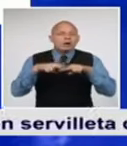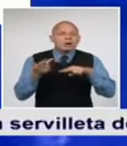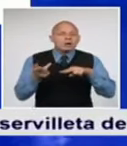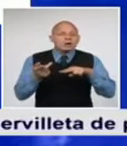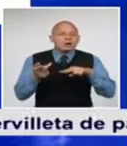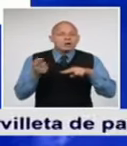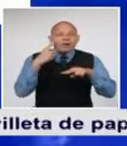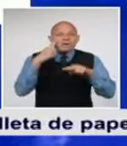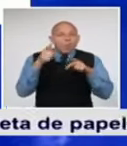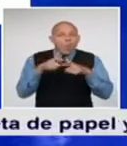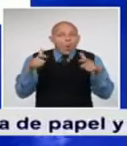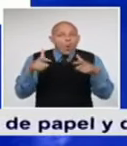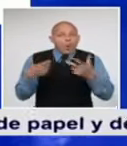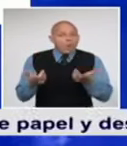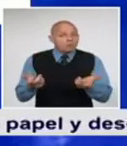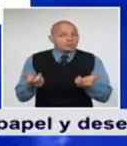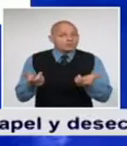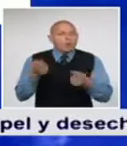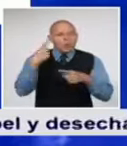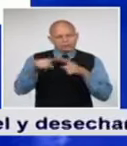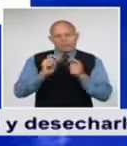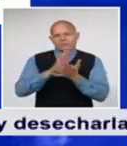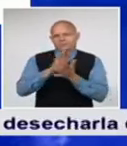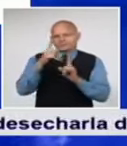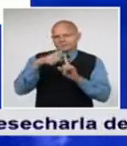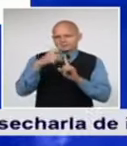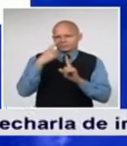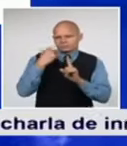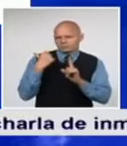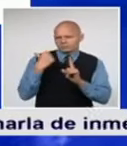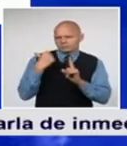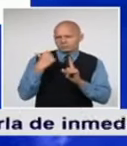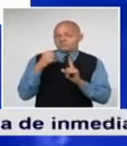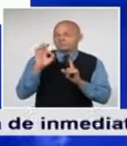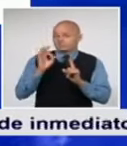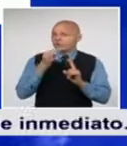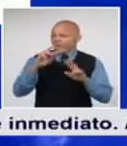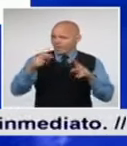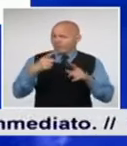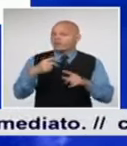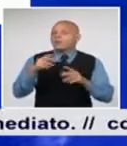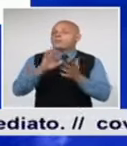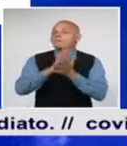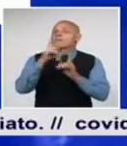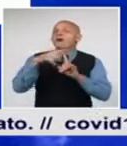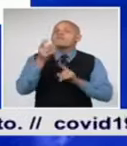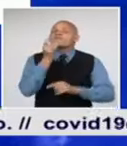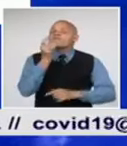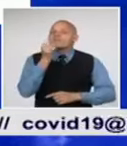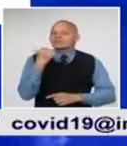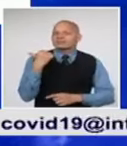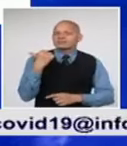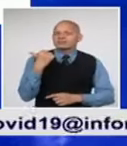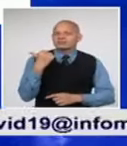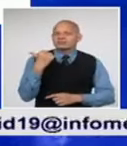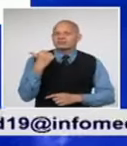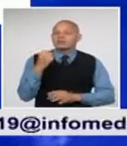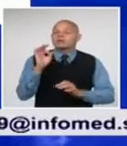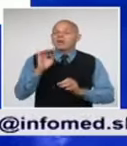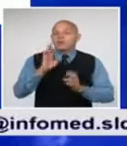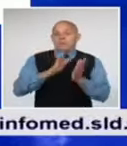importante, y Matanzas, que es la verde que aparece ahí, que realmente en el mes de